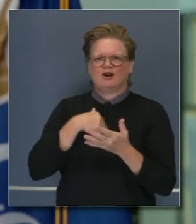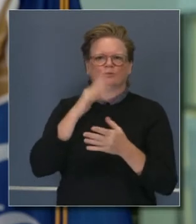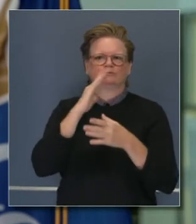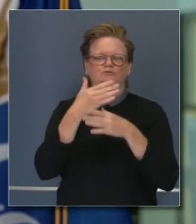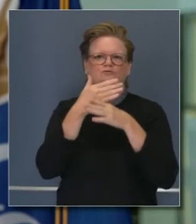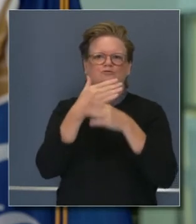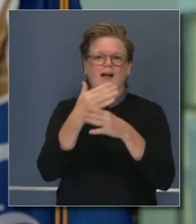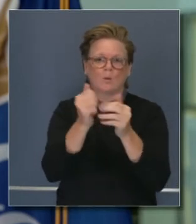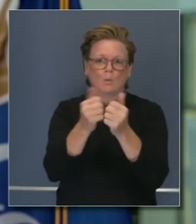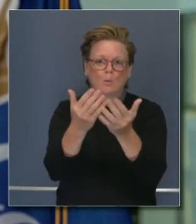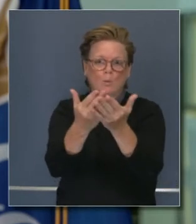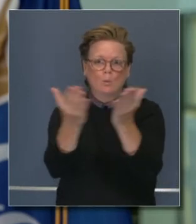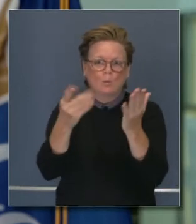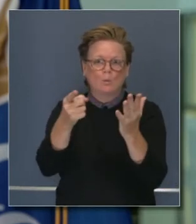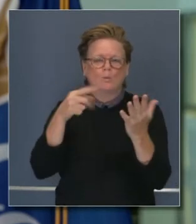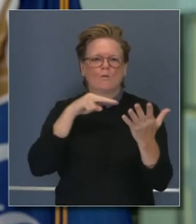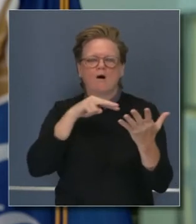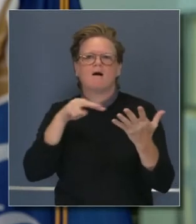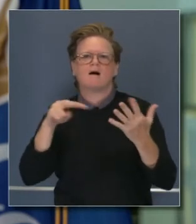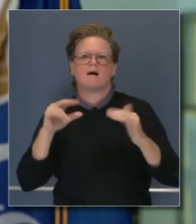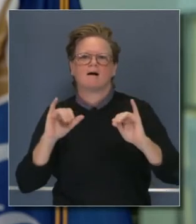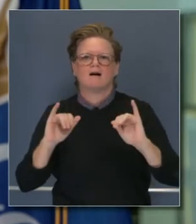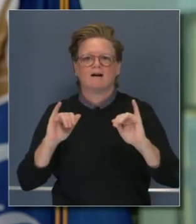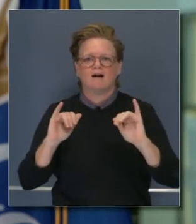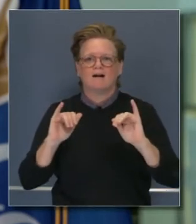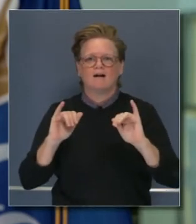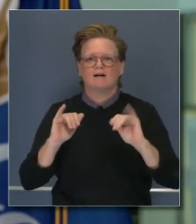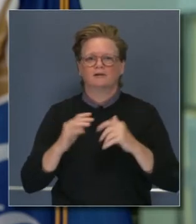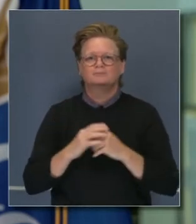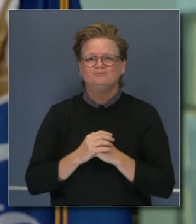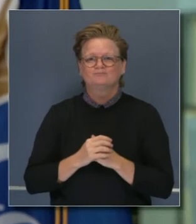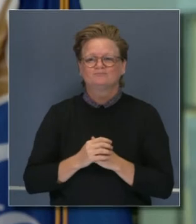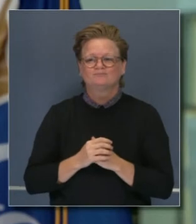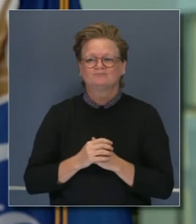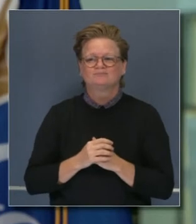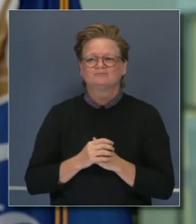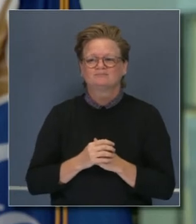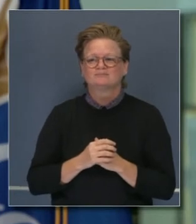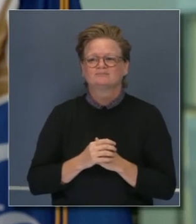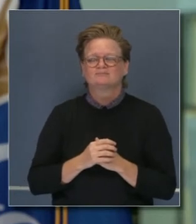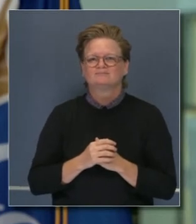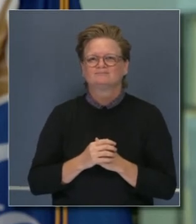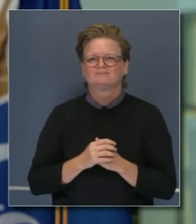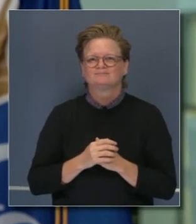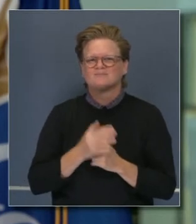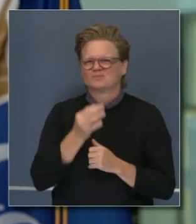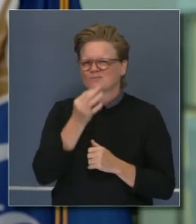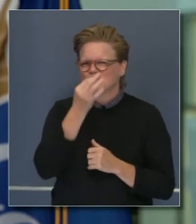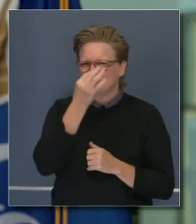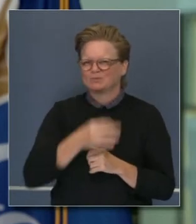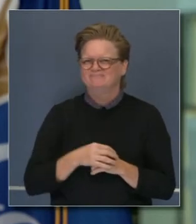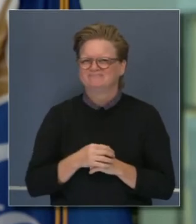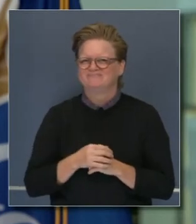mismos momentos para poder publicarlo pronto.